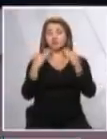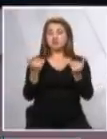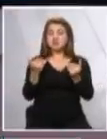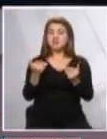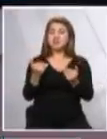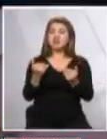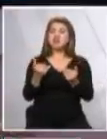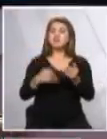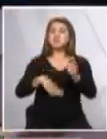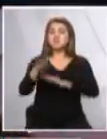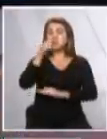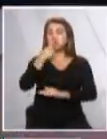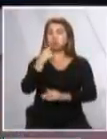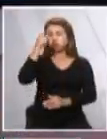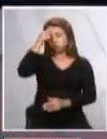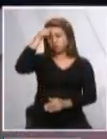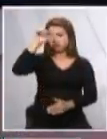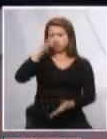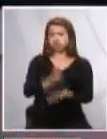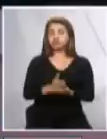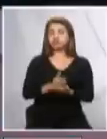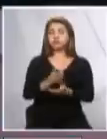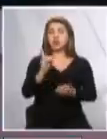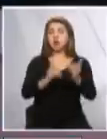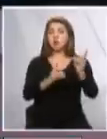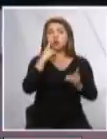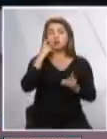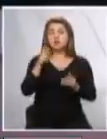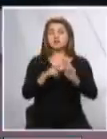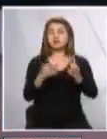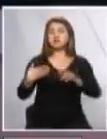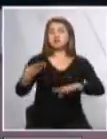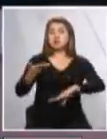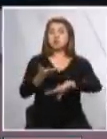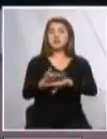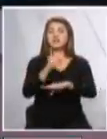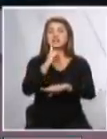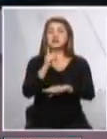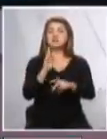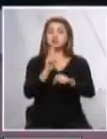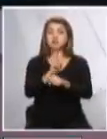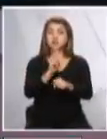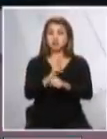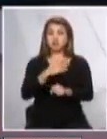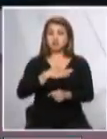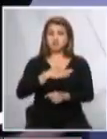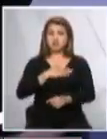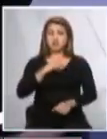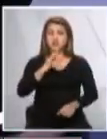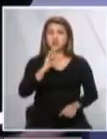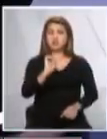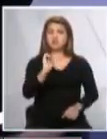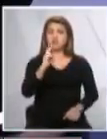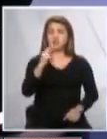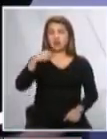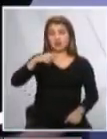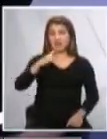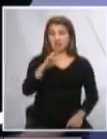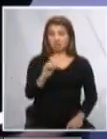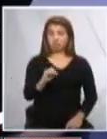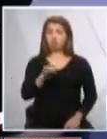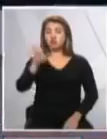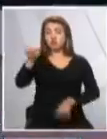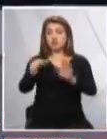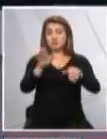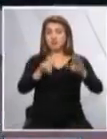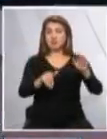más drásticas. Para ser bien clara, hace unos días atrás se hizo una propuesta por parte del profesor de mi colega Fernando Atria de llamar